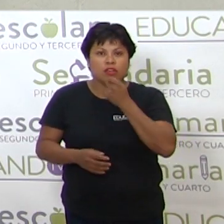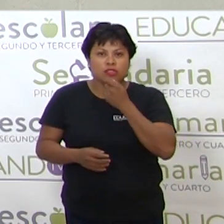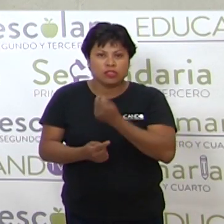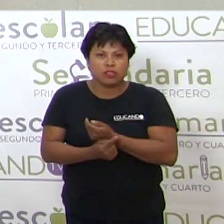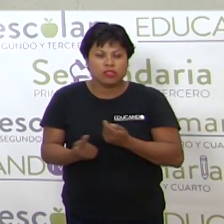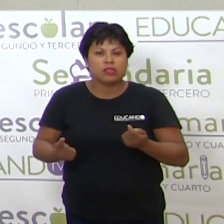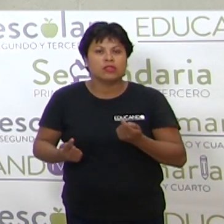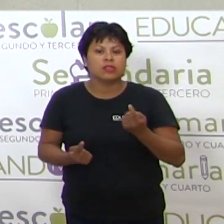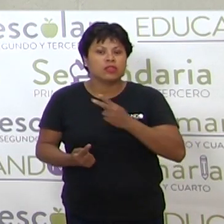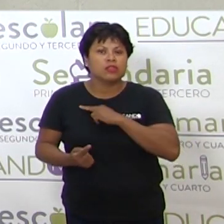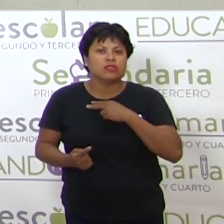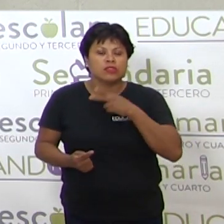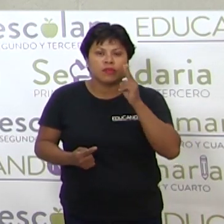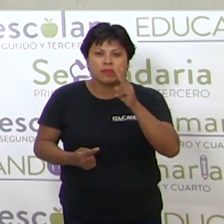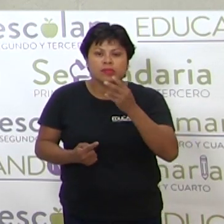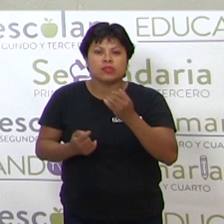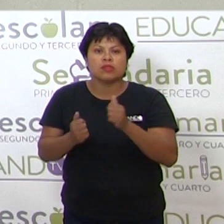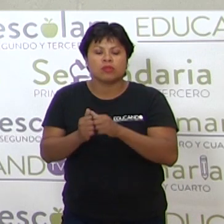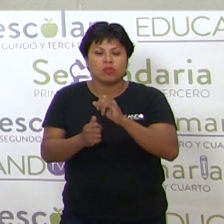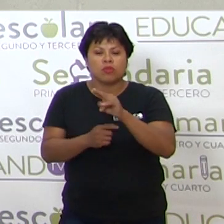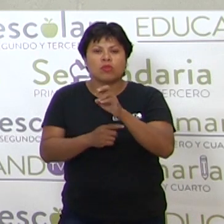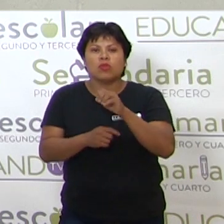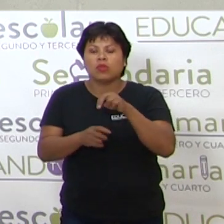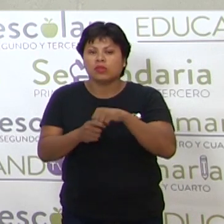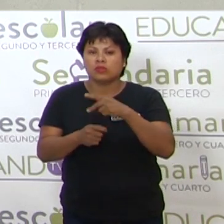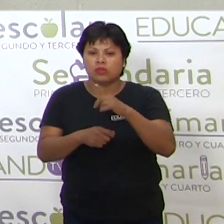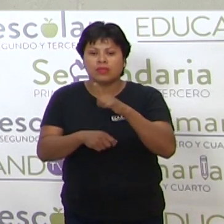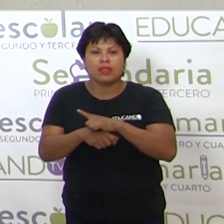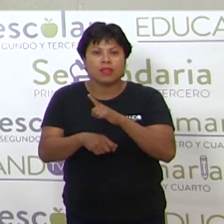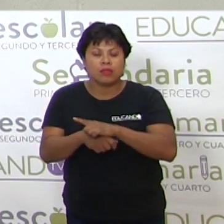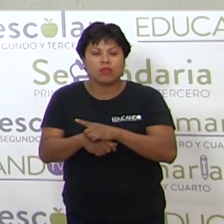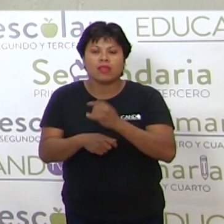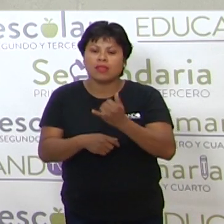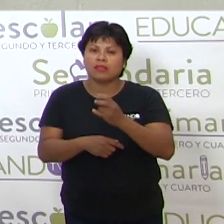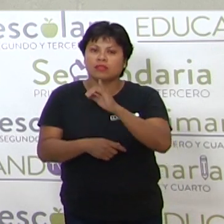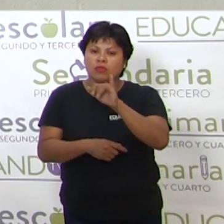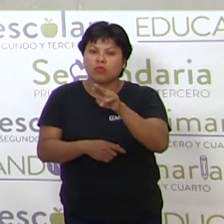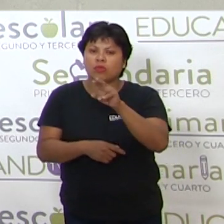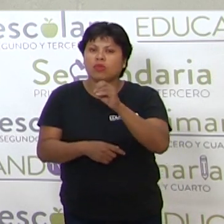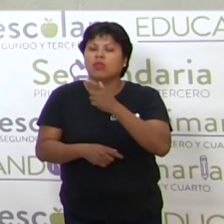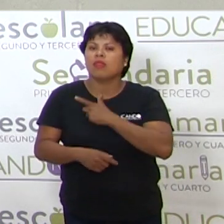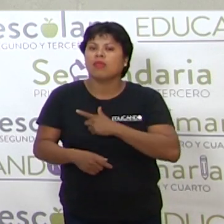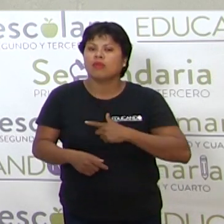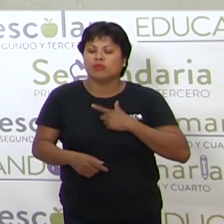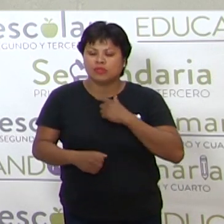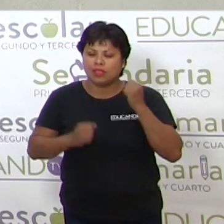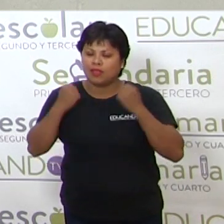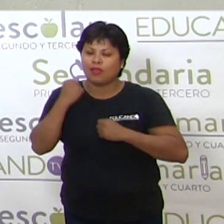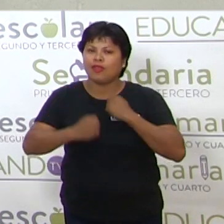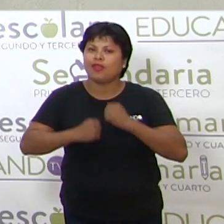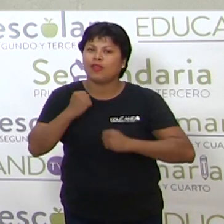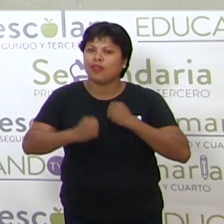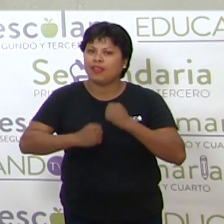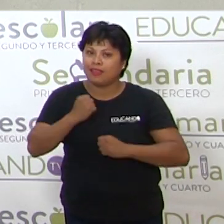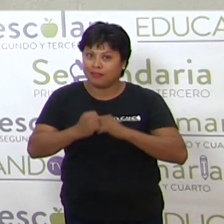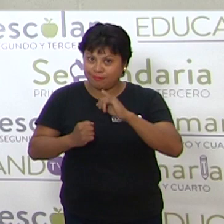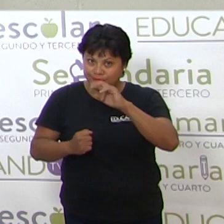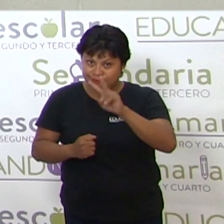que nos dimos cuenta con julio en su diario que a julio le gusta correr verdad